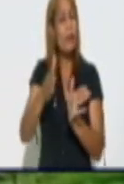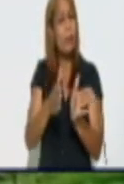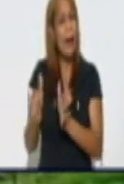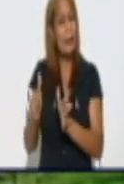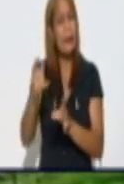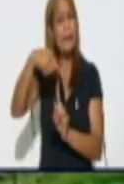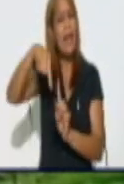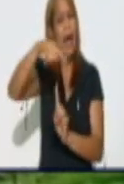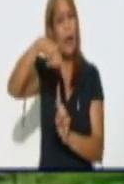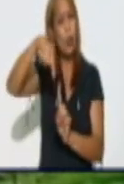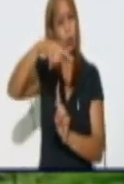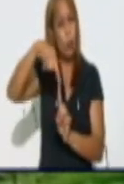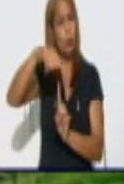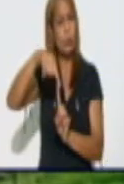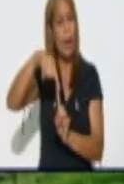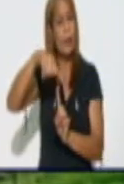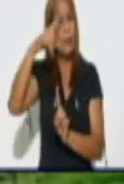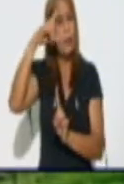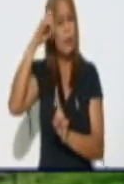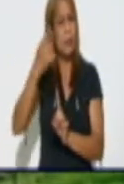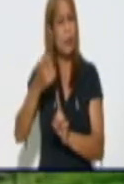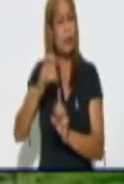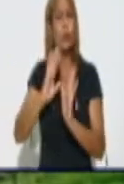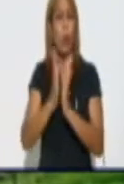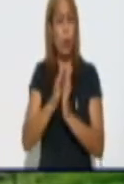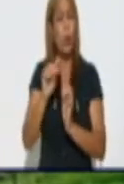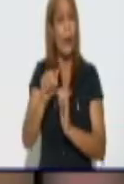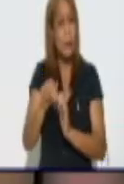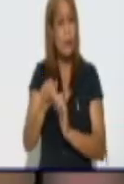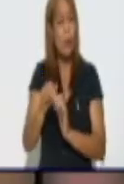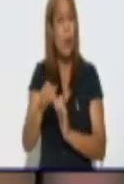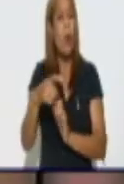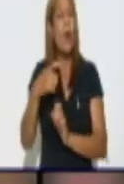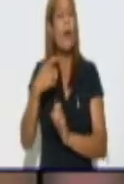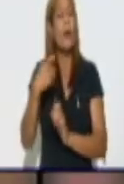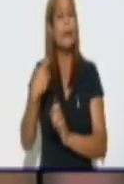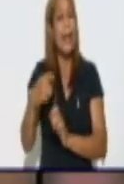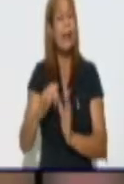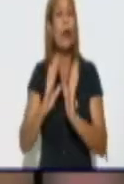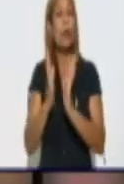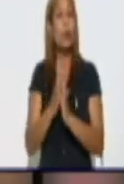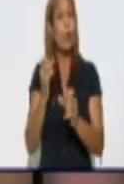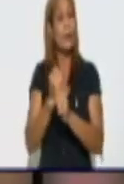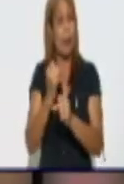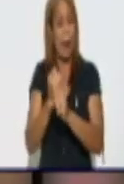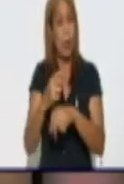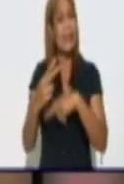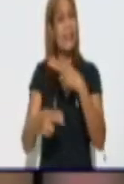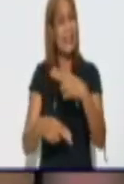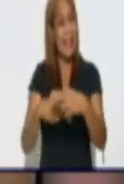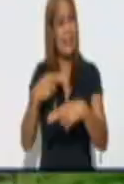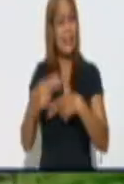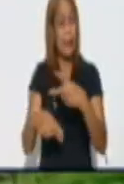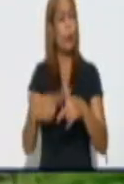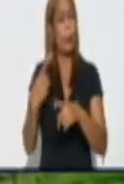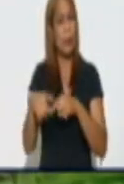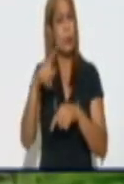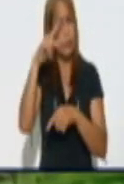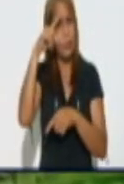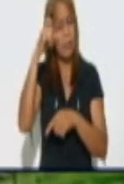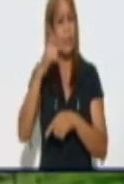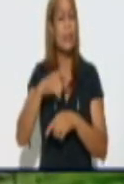sí. Tránsito está obstruido. Esto tiene que ver con esa propia inversión, ¿verdad? Esa inversión, exactamente. ¿Pero se ha avanzado ahí todo